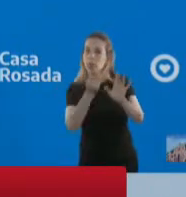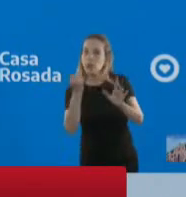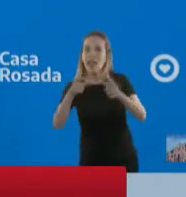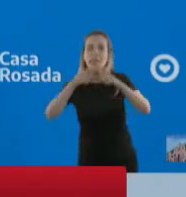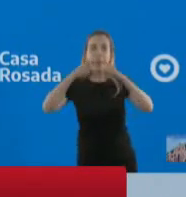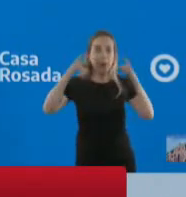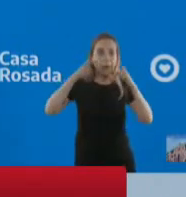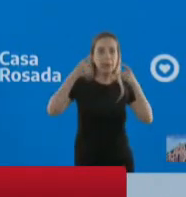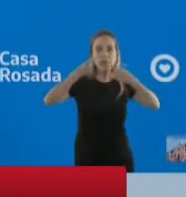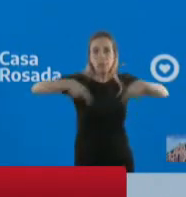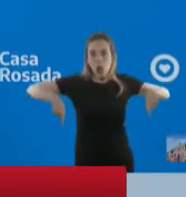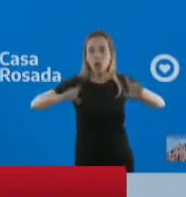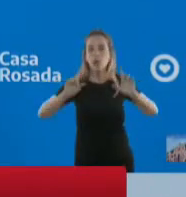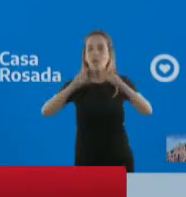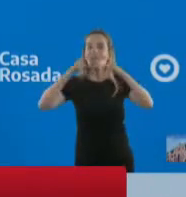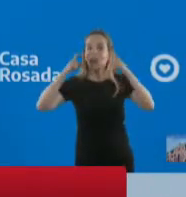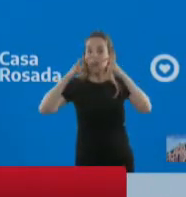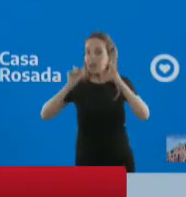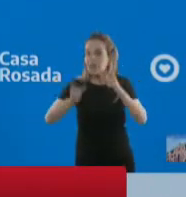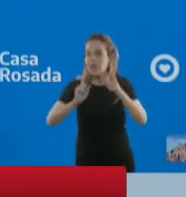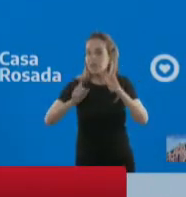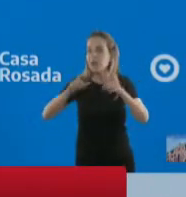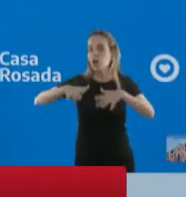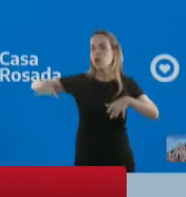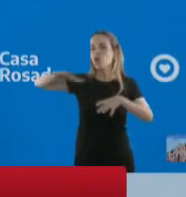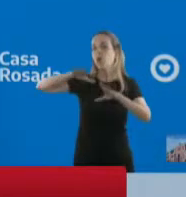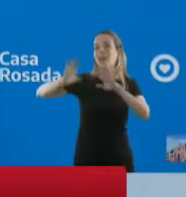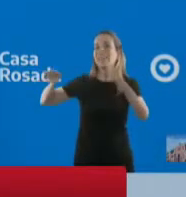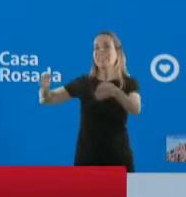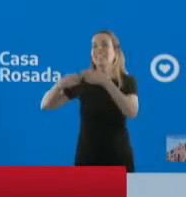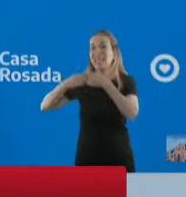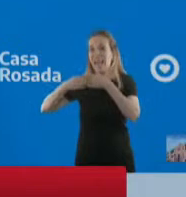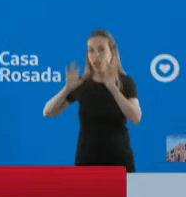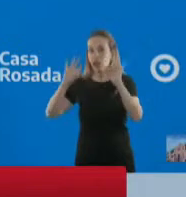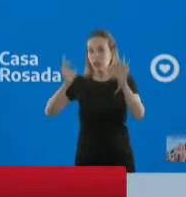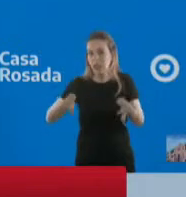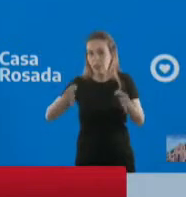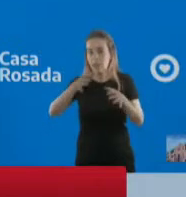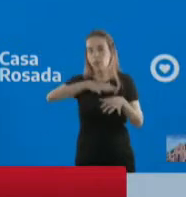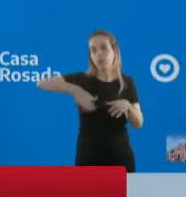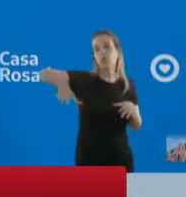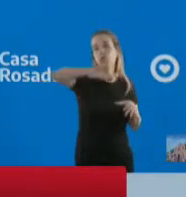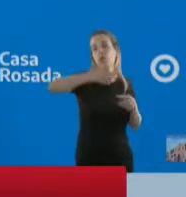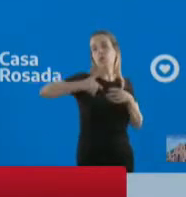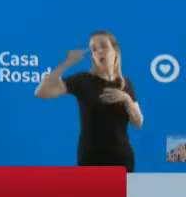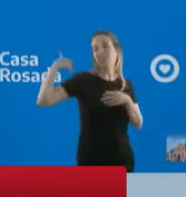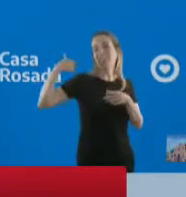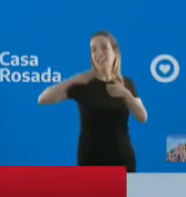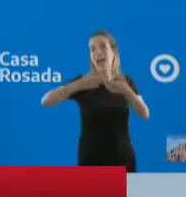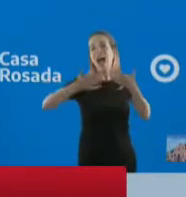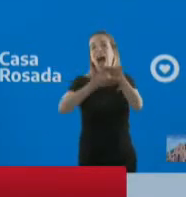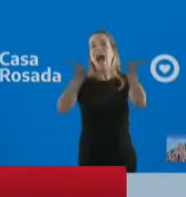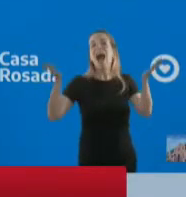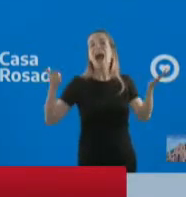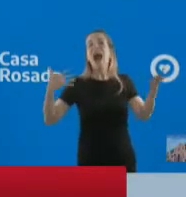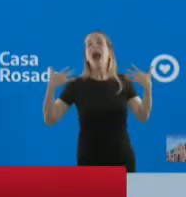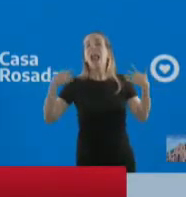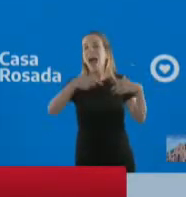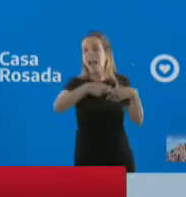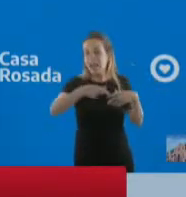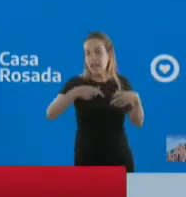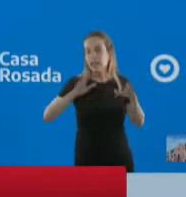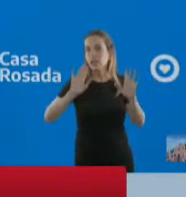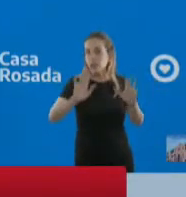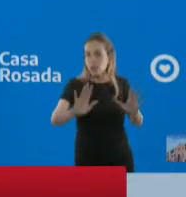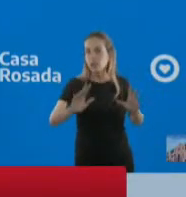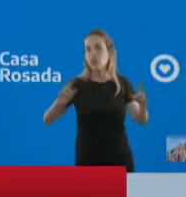mueren 130.000 personas sin quedarse con una herida abierta. Y hay que ser tremendamente cuidadoso y respetuoso